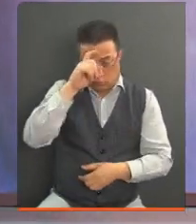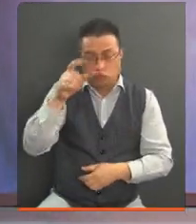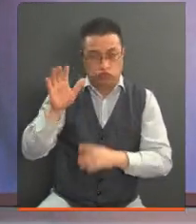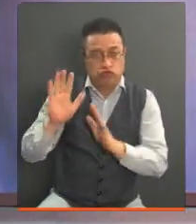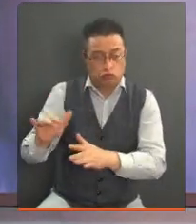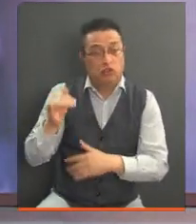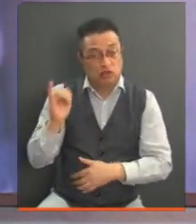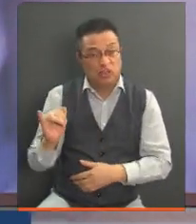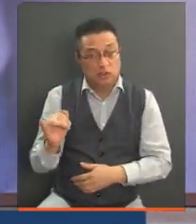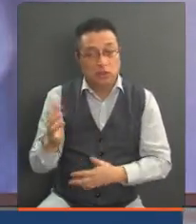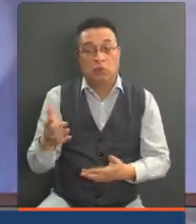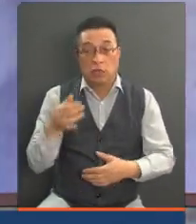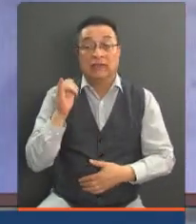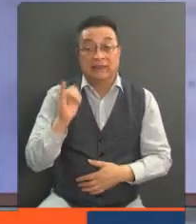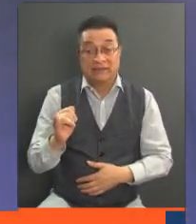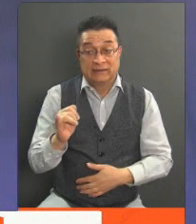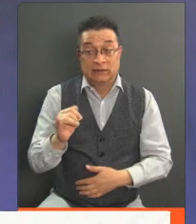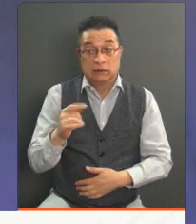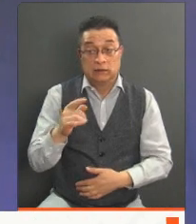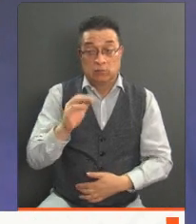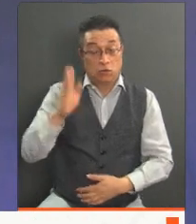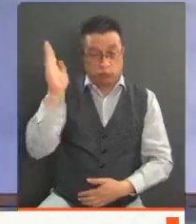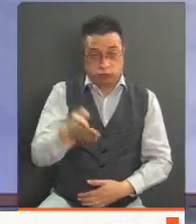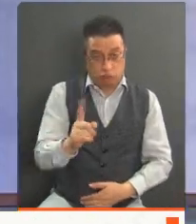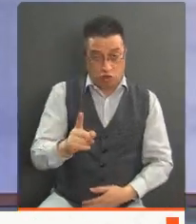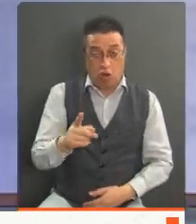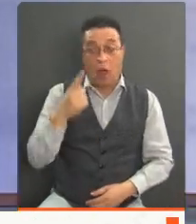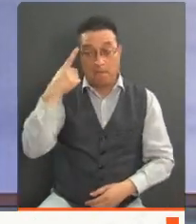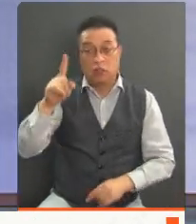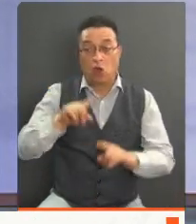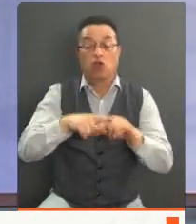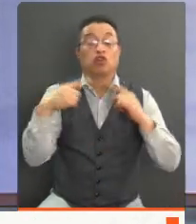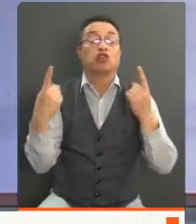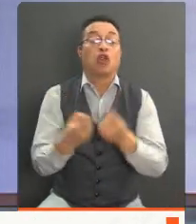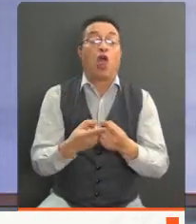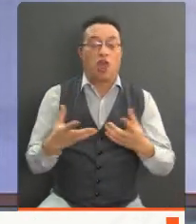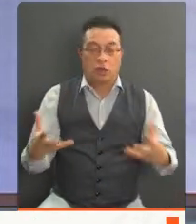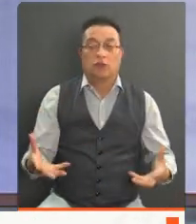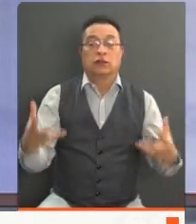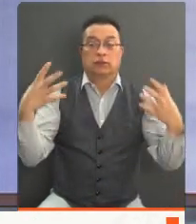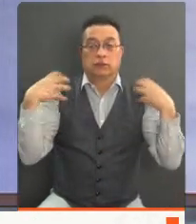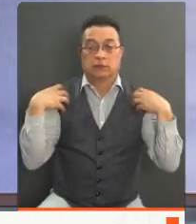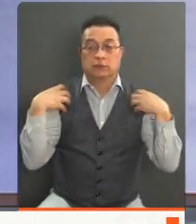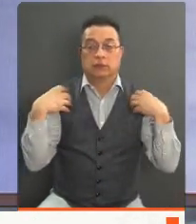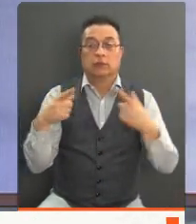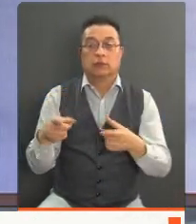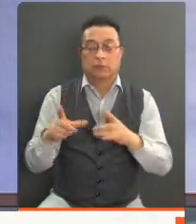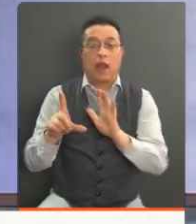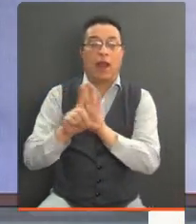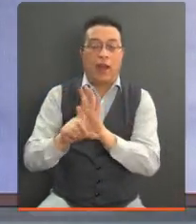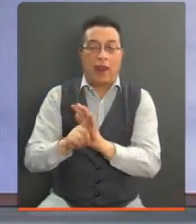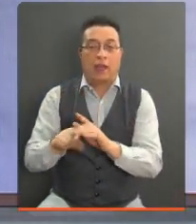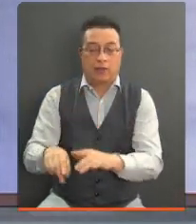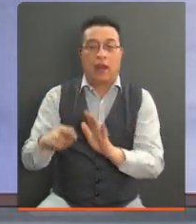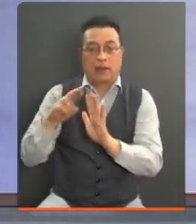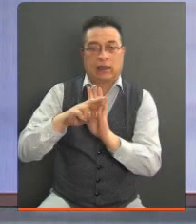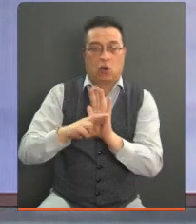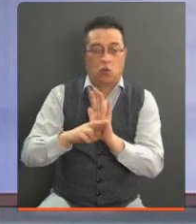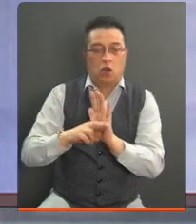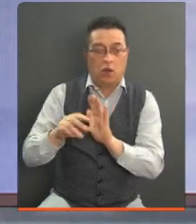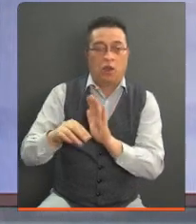clínicas no sé pero nos vamos sí pero se deja todo exacto el órgano proyecto de ley que lo